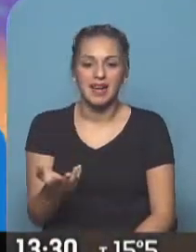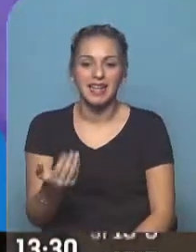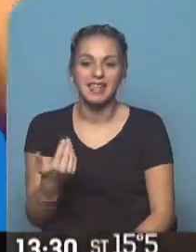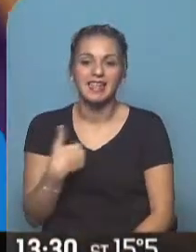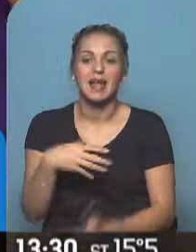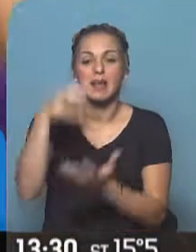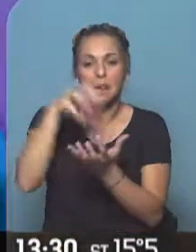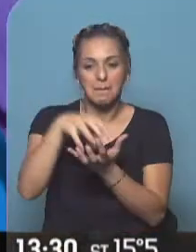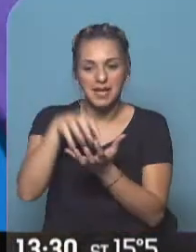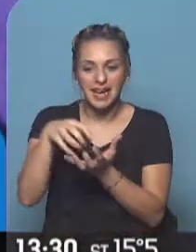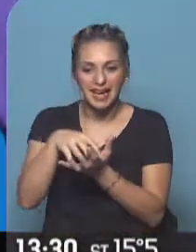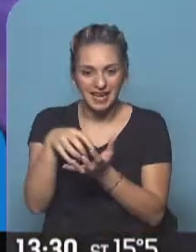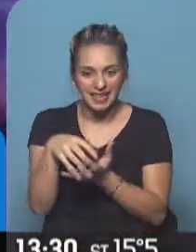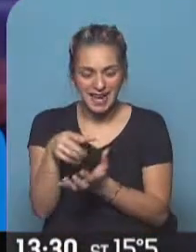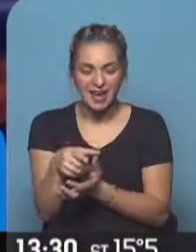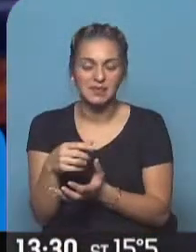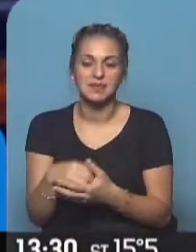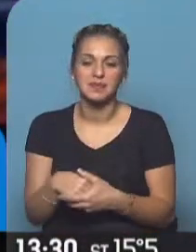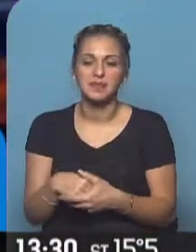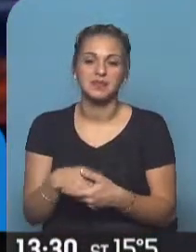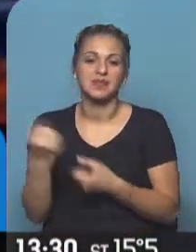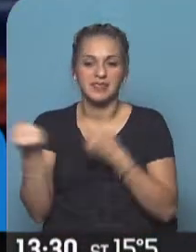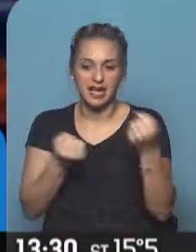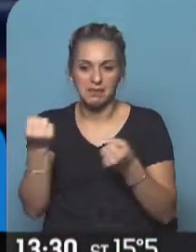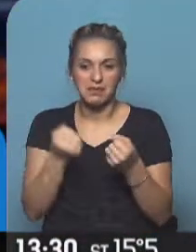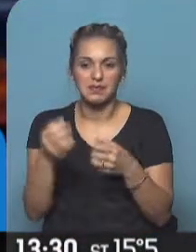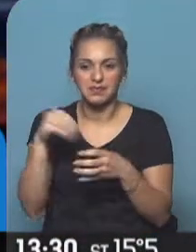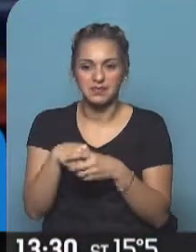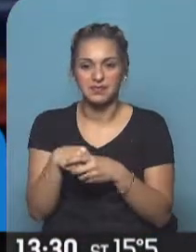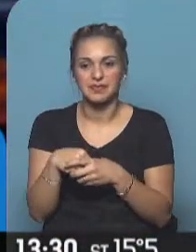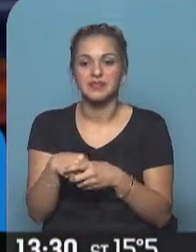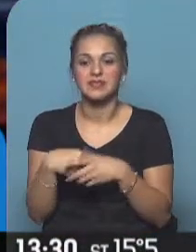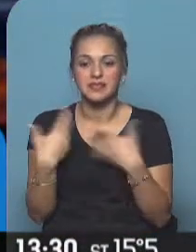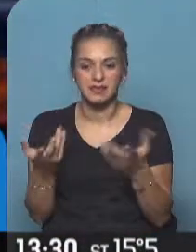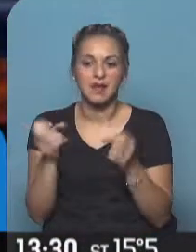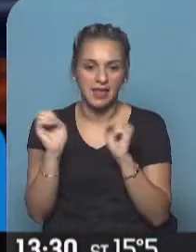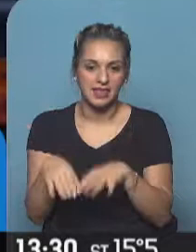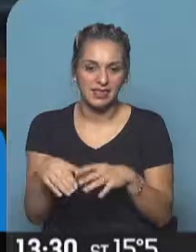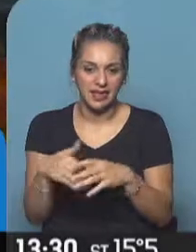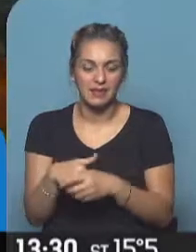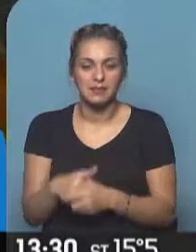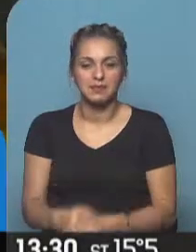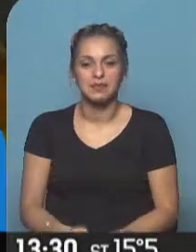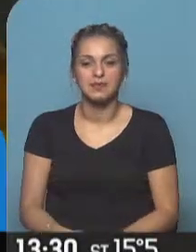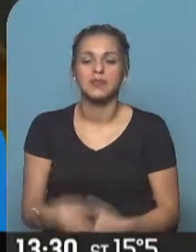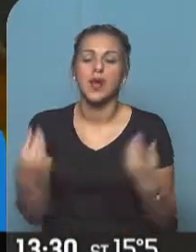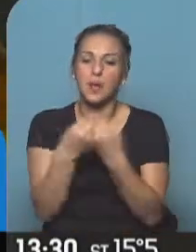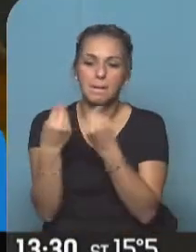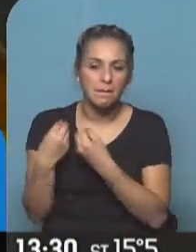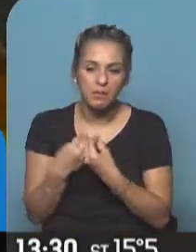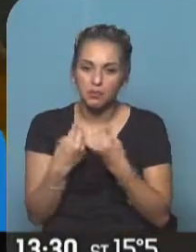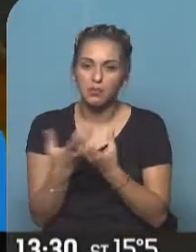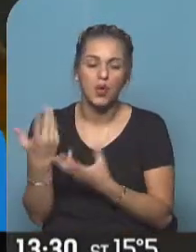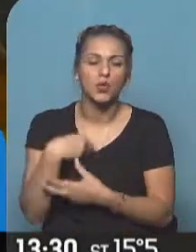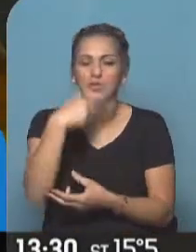galería ambulante, el Mercedes-Benz 911, que va a estar ahí acompañando la acción, digamos. Son muchas obras, hay